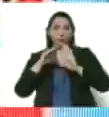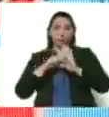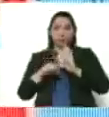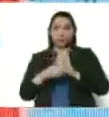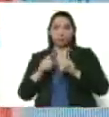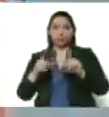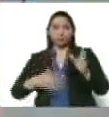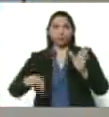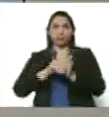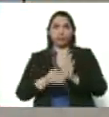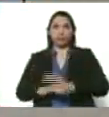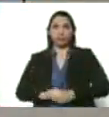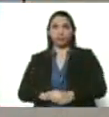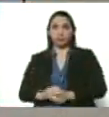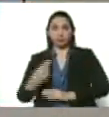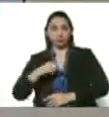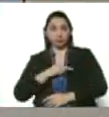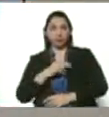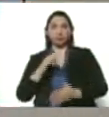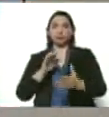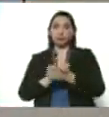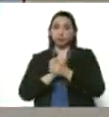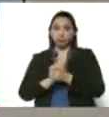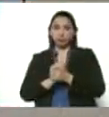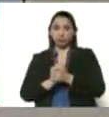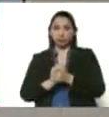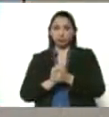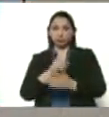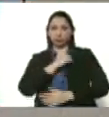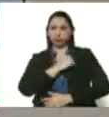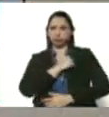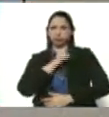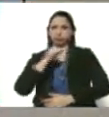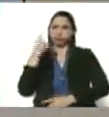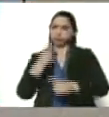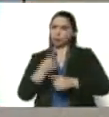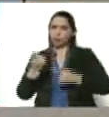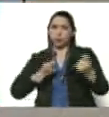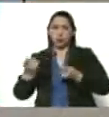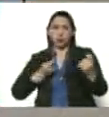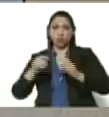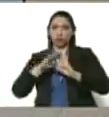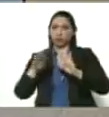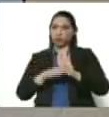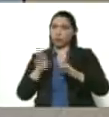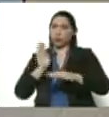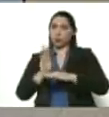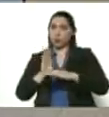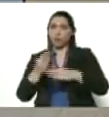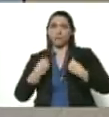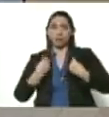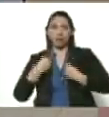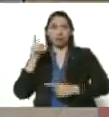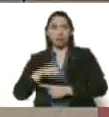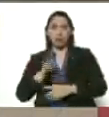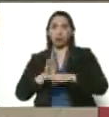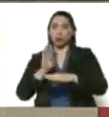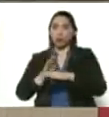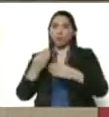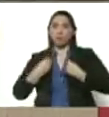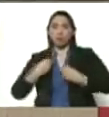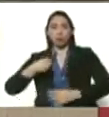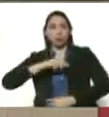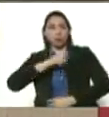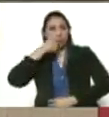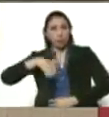el regreso de nuestros compatriotas, bueno, tiene que ser un control muy estricto para cuidar su vida y cuidar la vida de